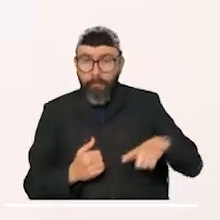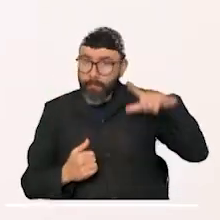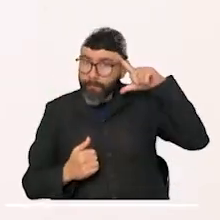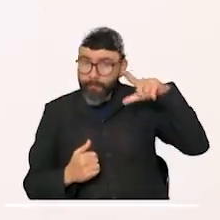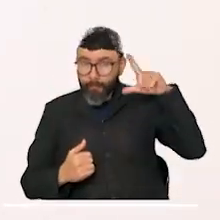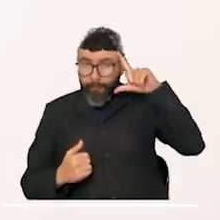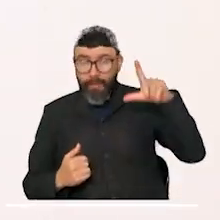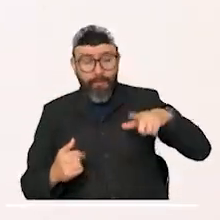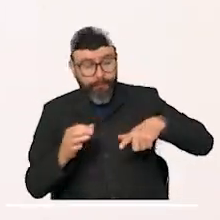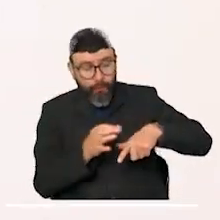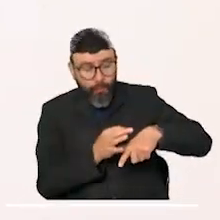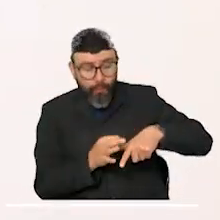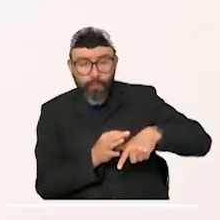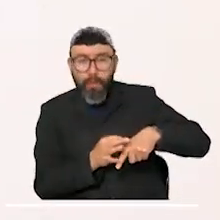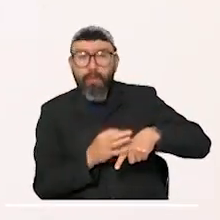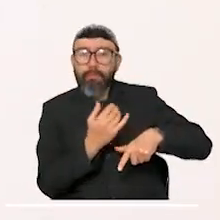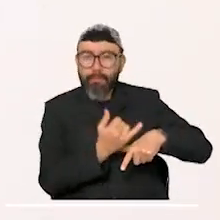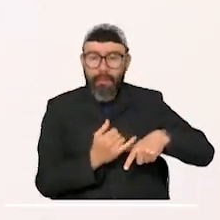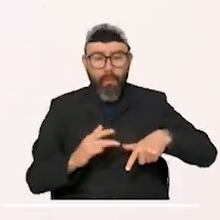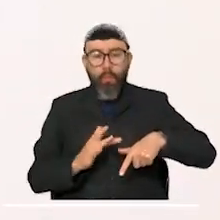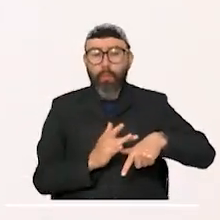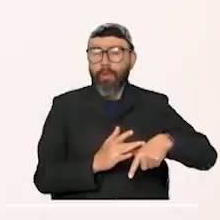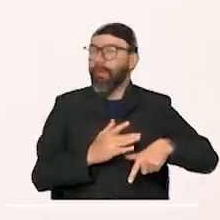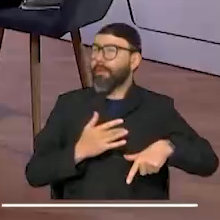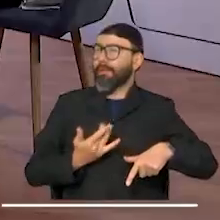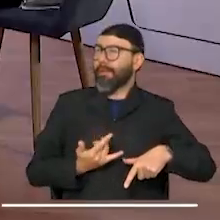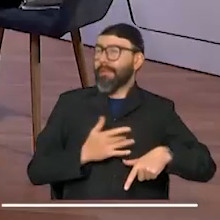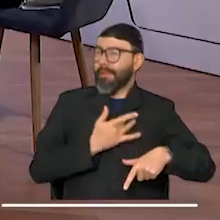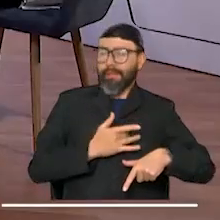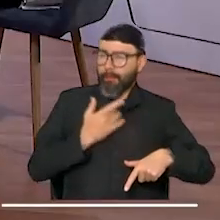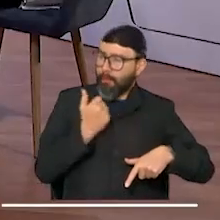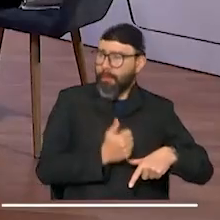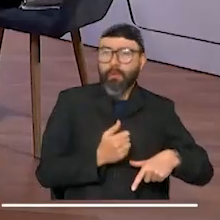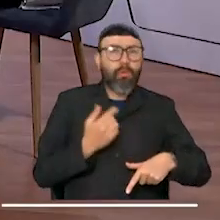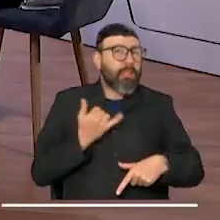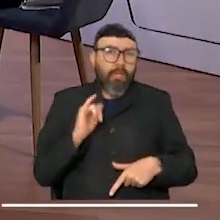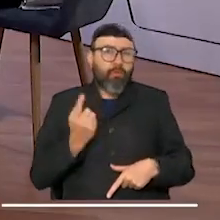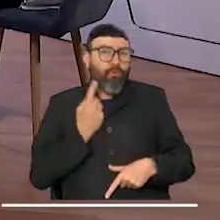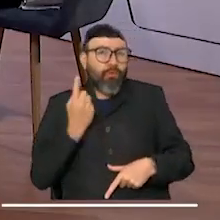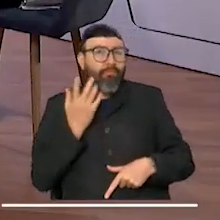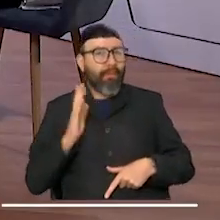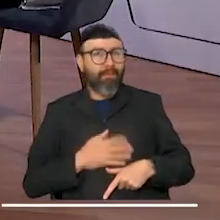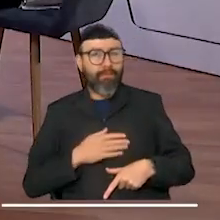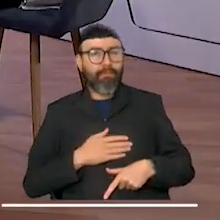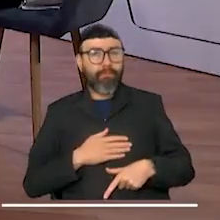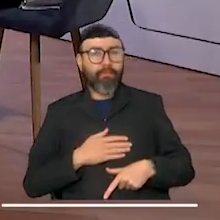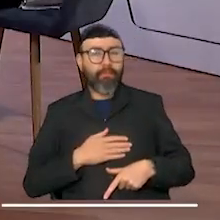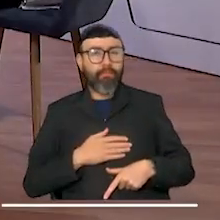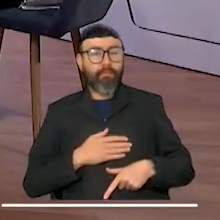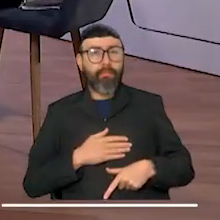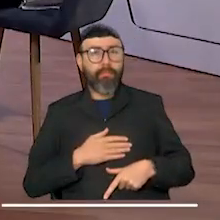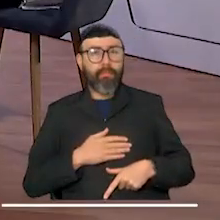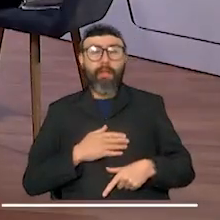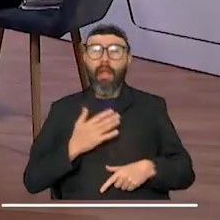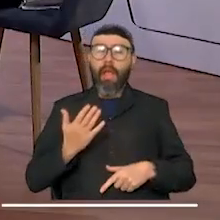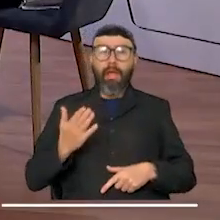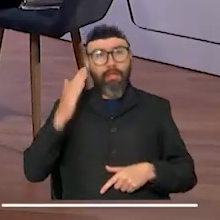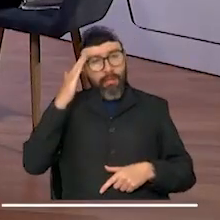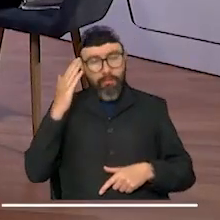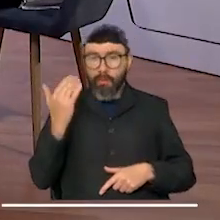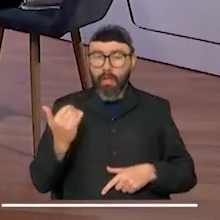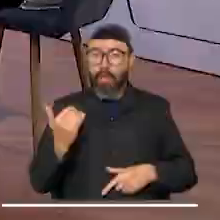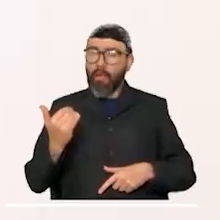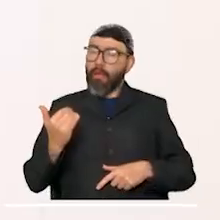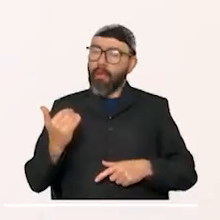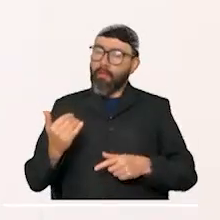que está ahí simplemente para que nosotras nos sintamos bien simplemente por esto por eso Entonces ya ahí nos damos cuenta si la naturaleza